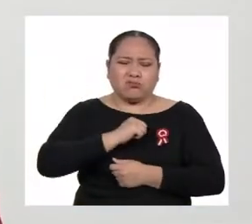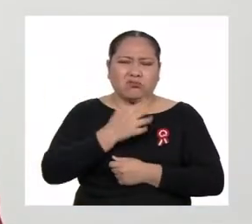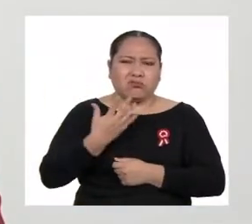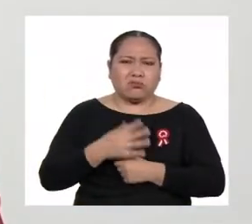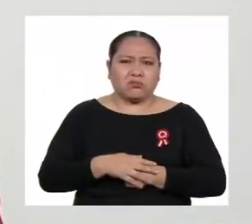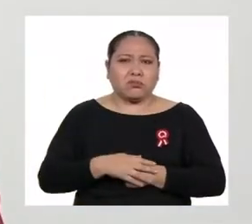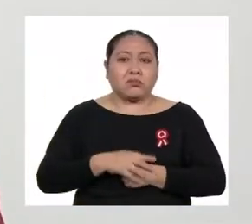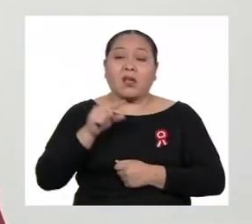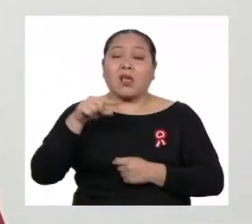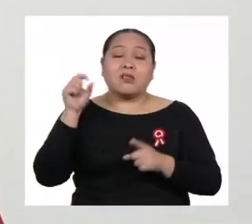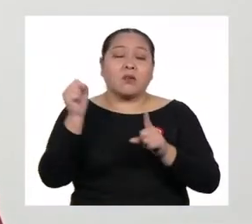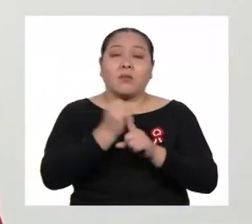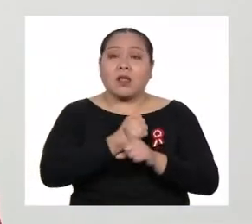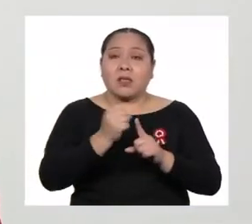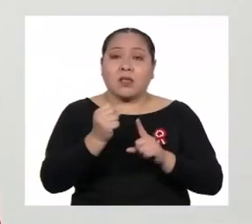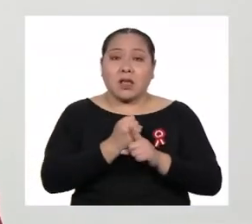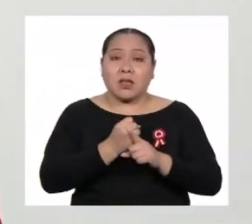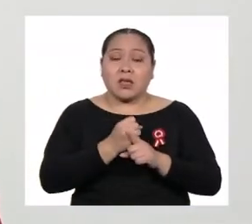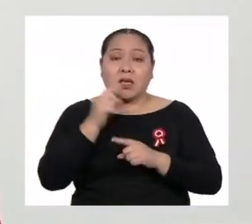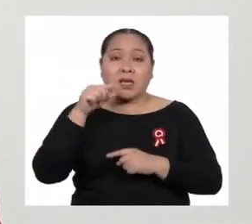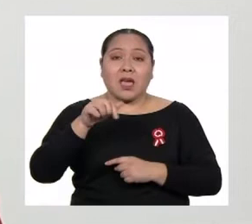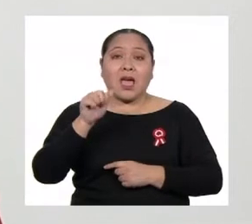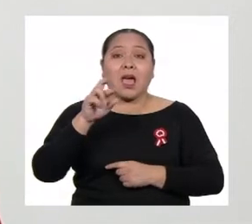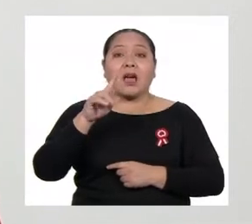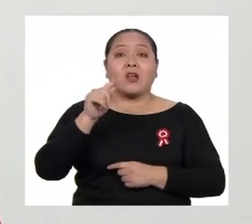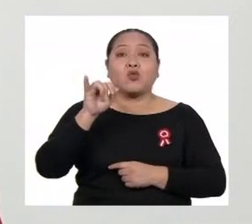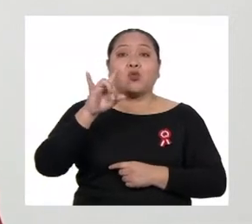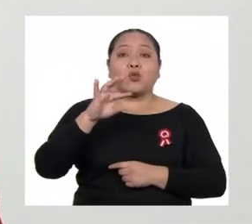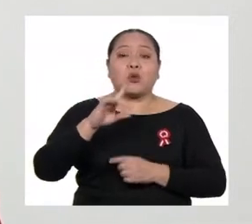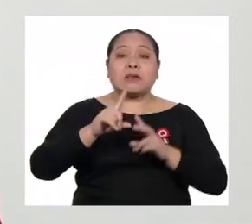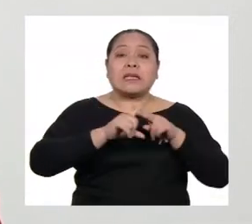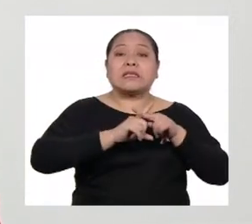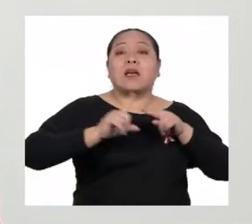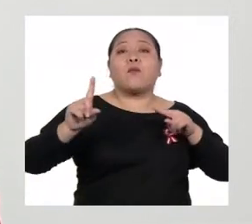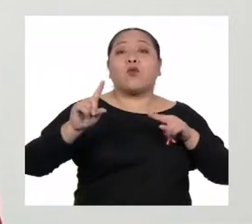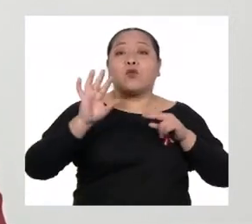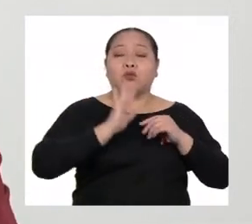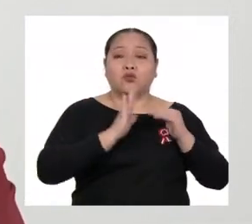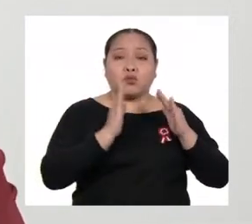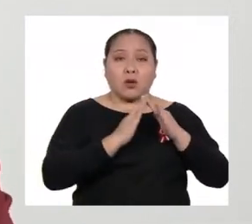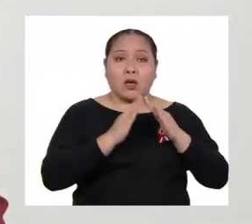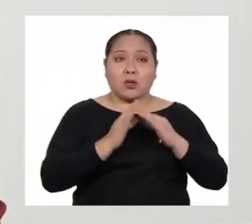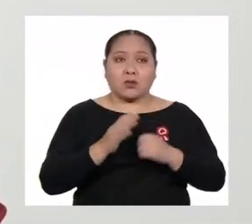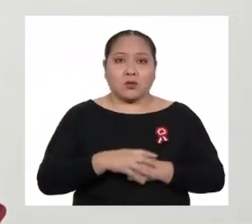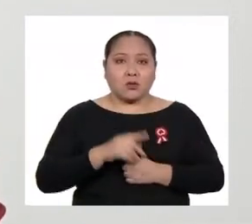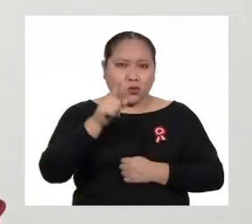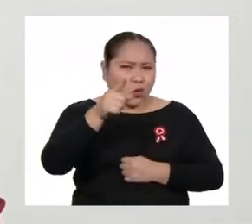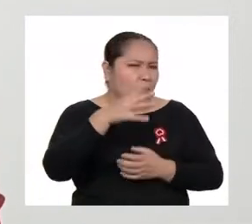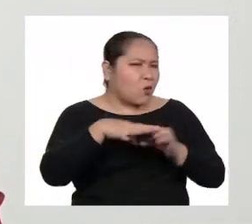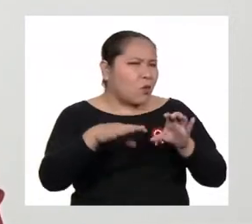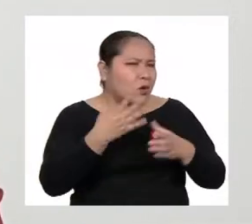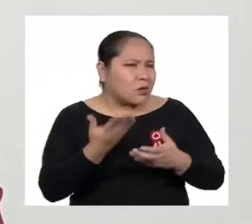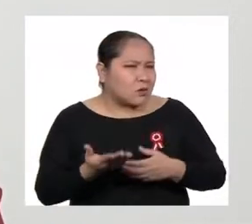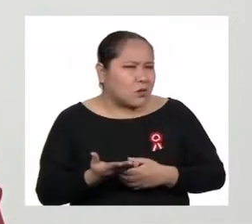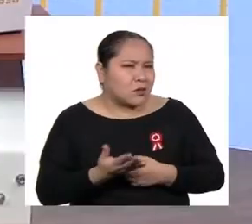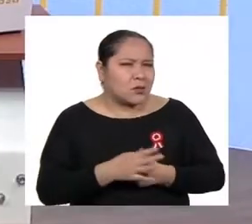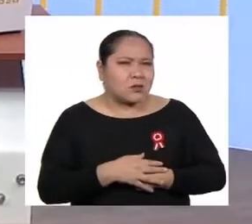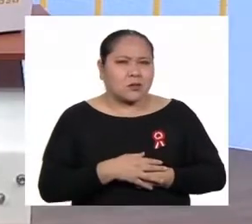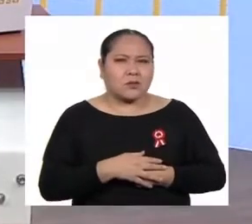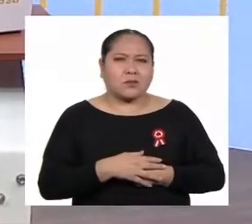El maltrato hizo que Arturo Hernández se vaya de su casa. ¿Tú qué hubieras hecho en su